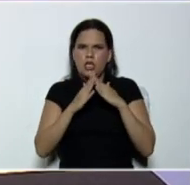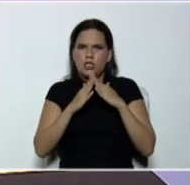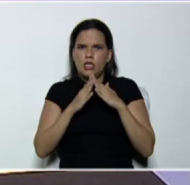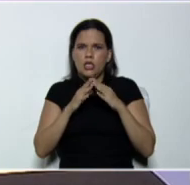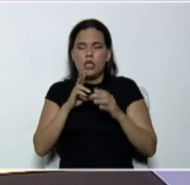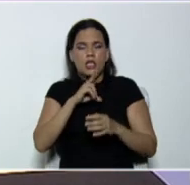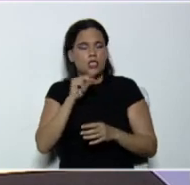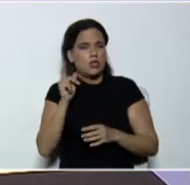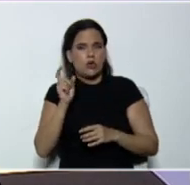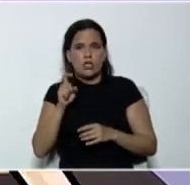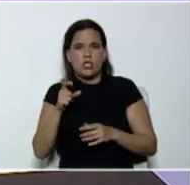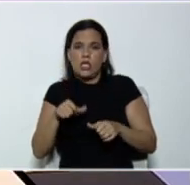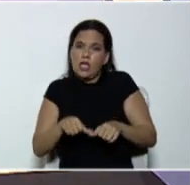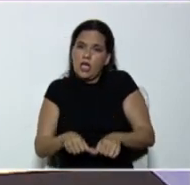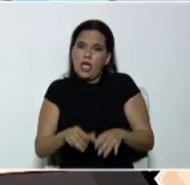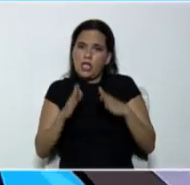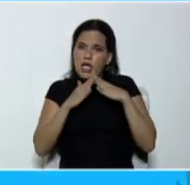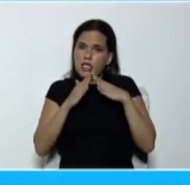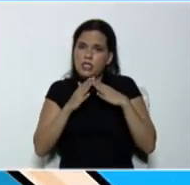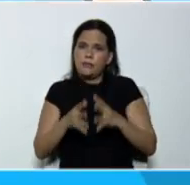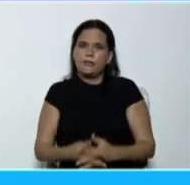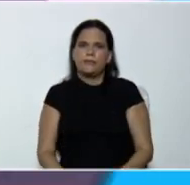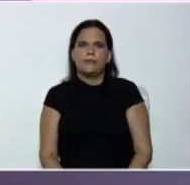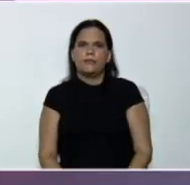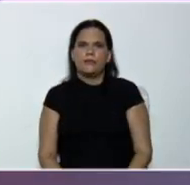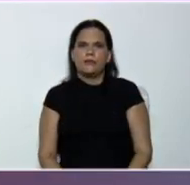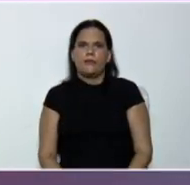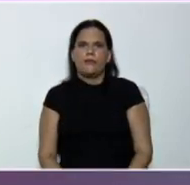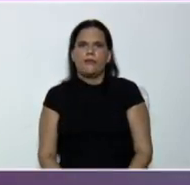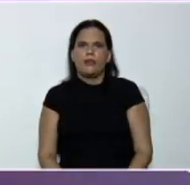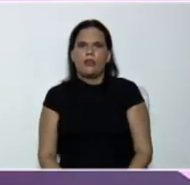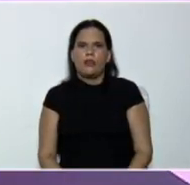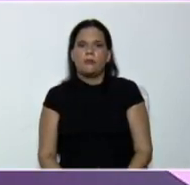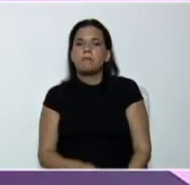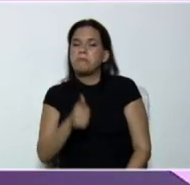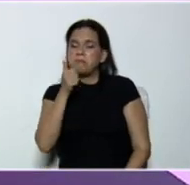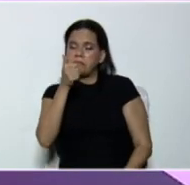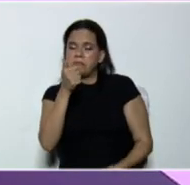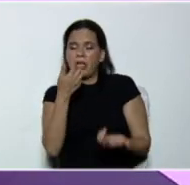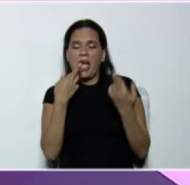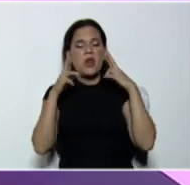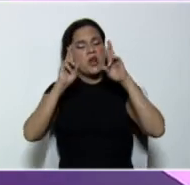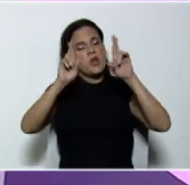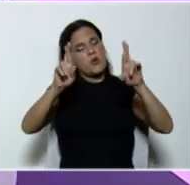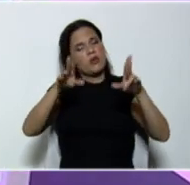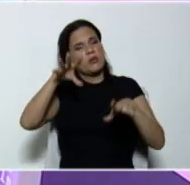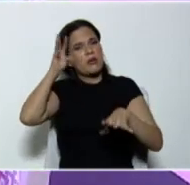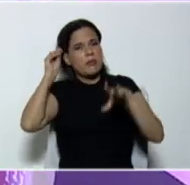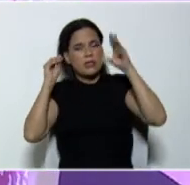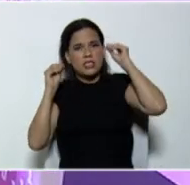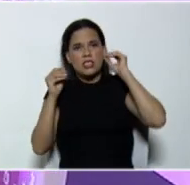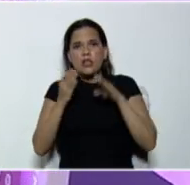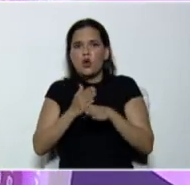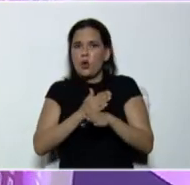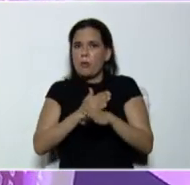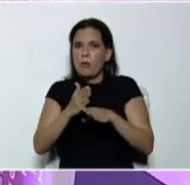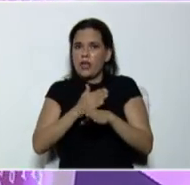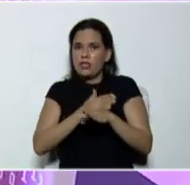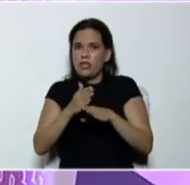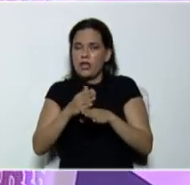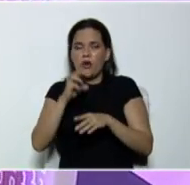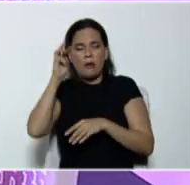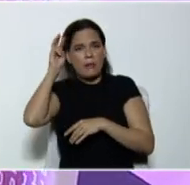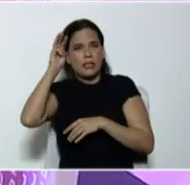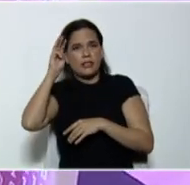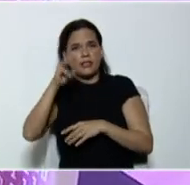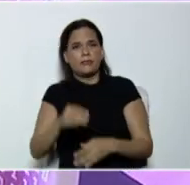no es necesario, quédate en casa. Grandiosos los recursos para el aprendizaje que nos compartieron las maestras